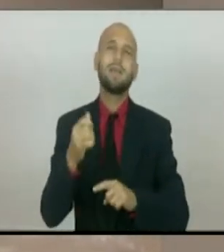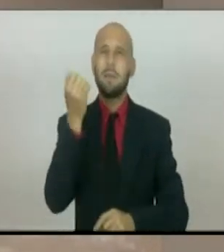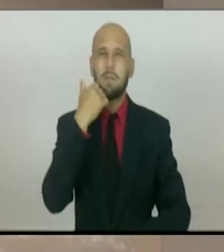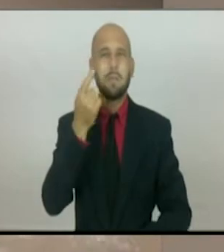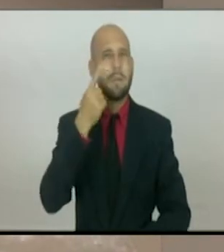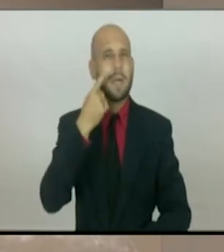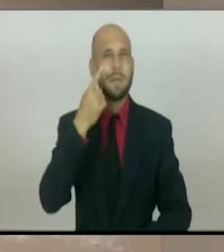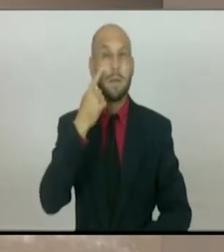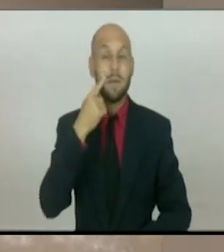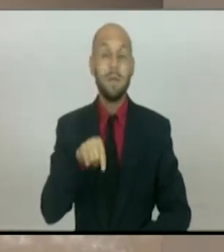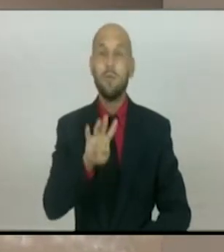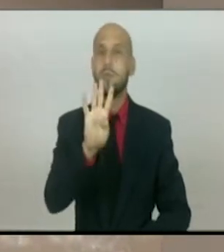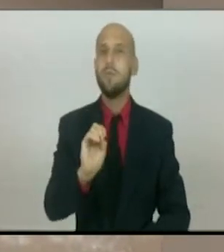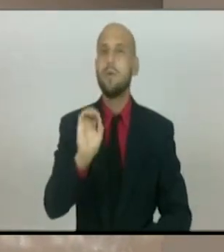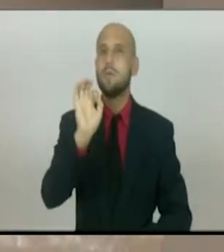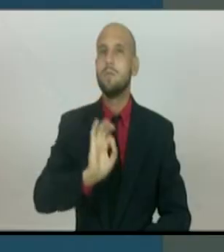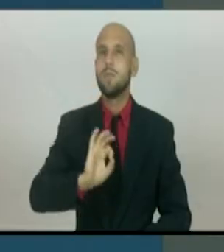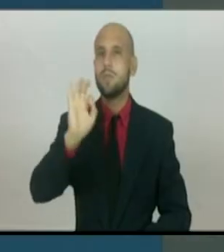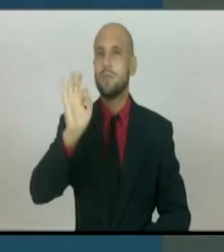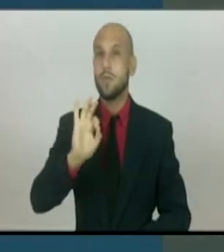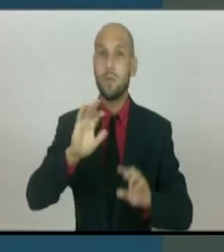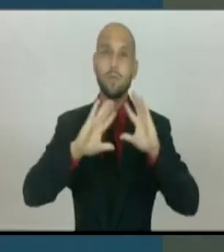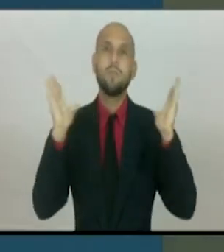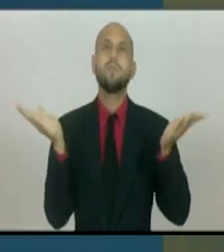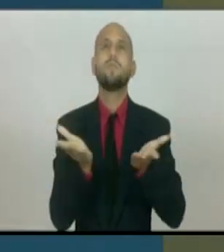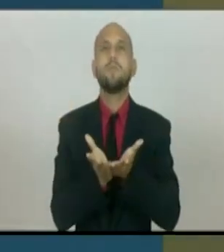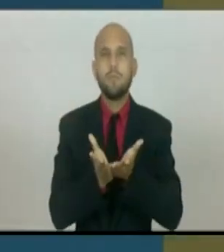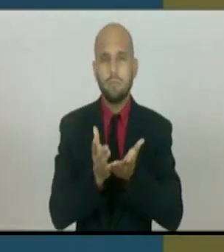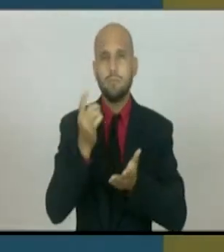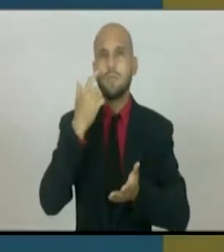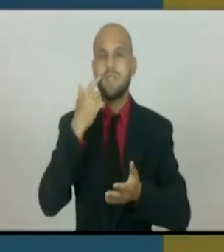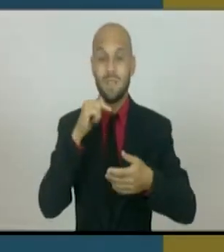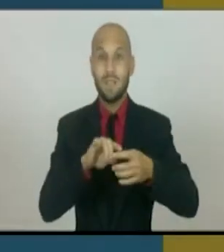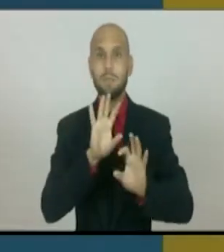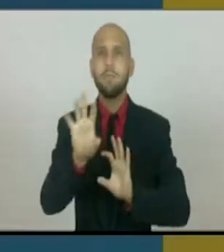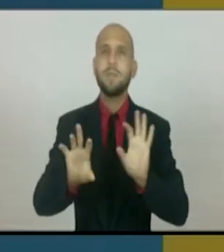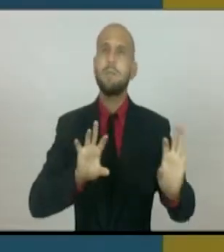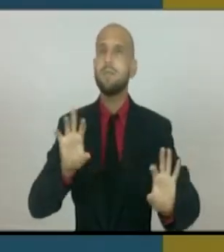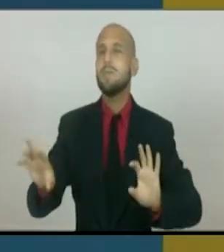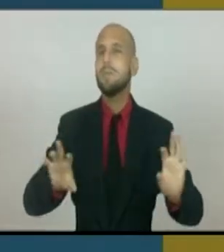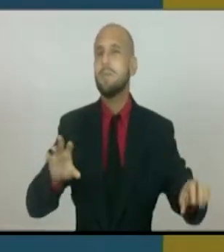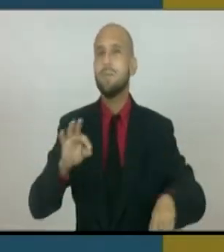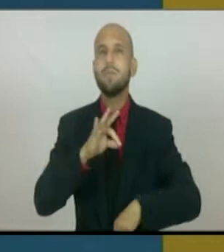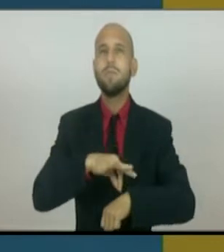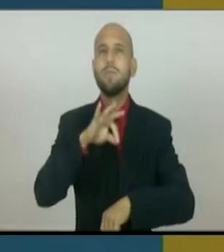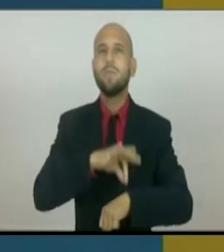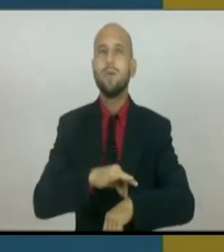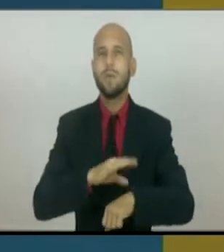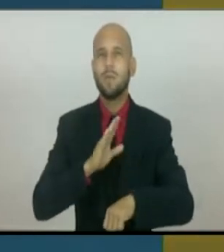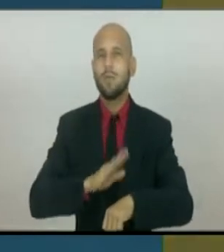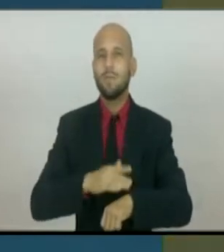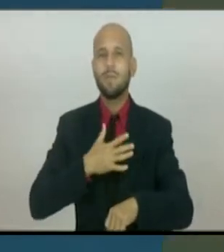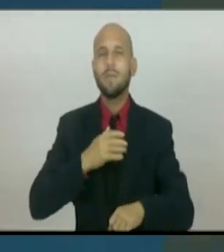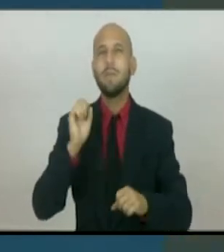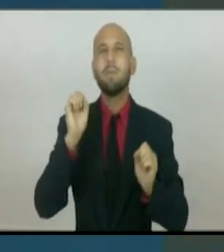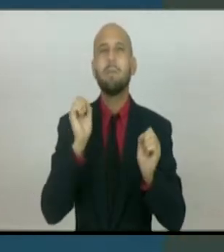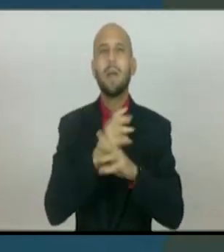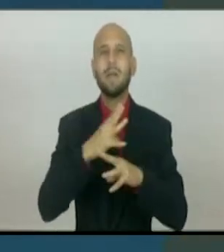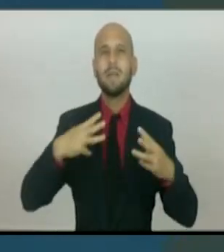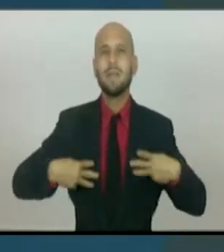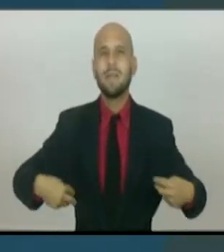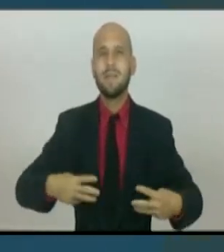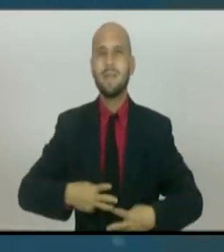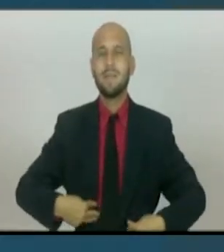el 40% de la población mundial viviendo en zonas de transmisión donde está presente el mosquito Aedes aegypti, que se trasladó